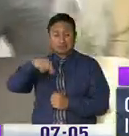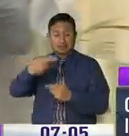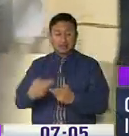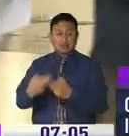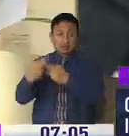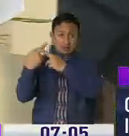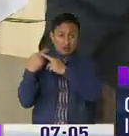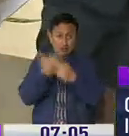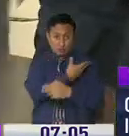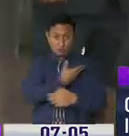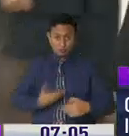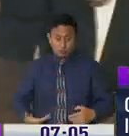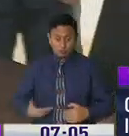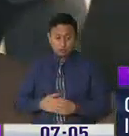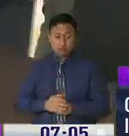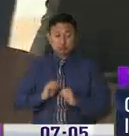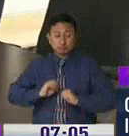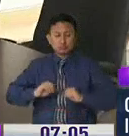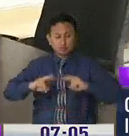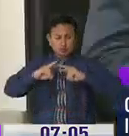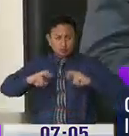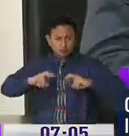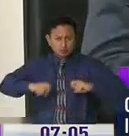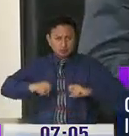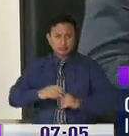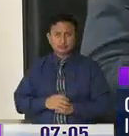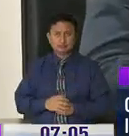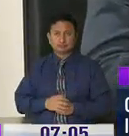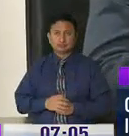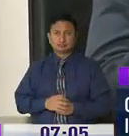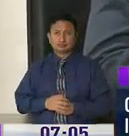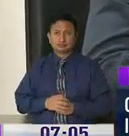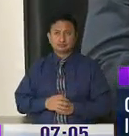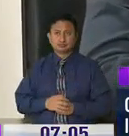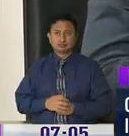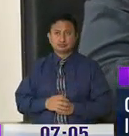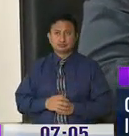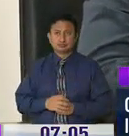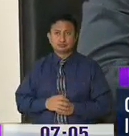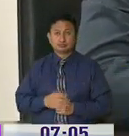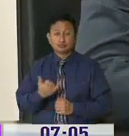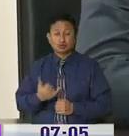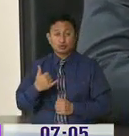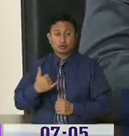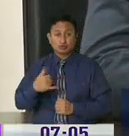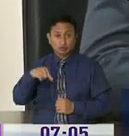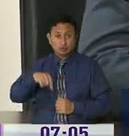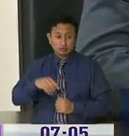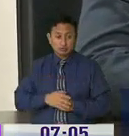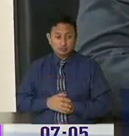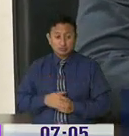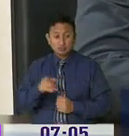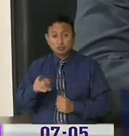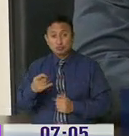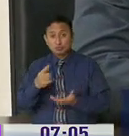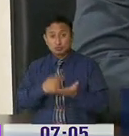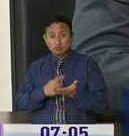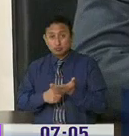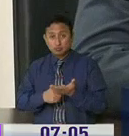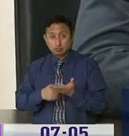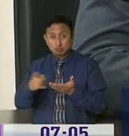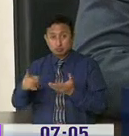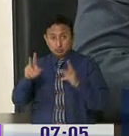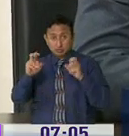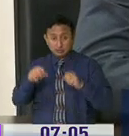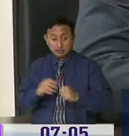las investigaciones. En ese sentido, vamos a dar trámite, analizar este caso y a tomar las